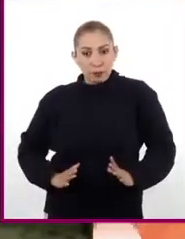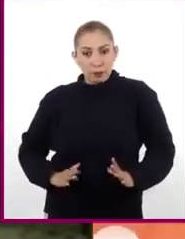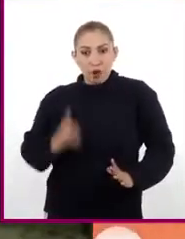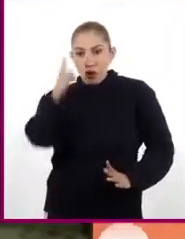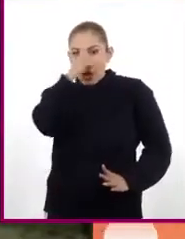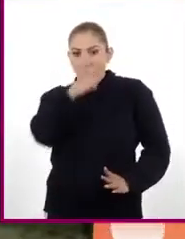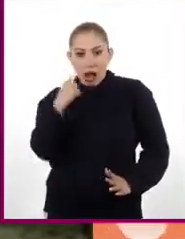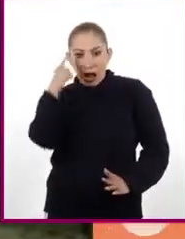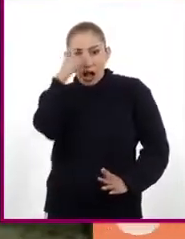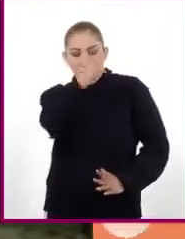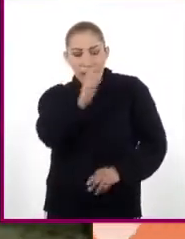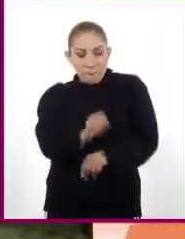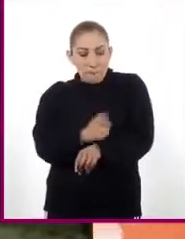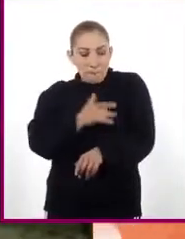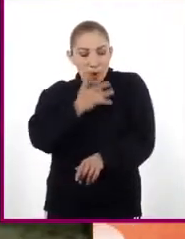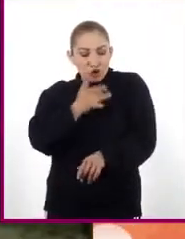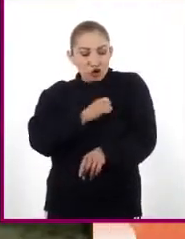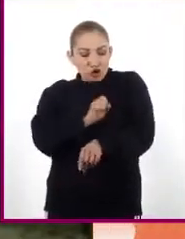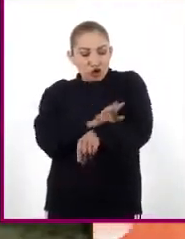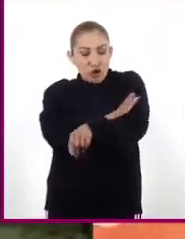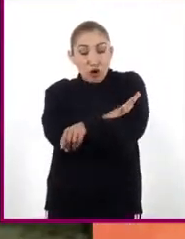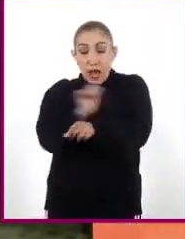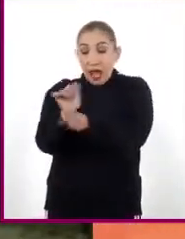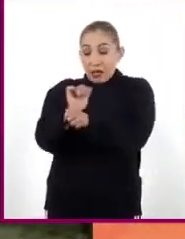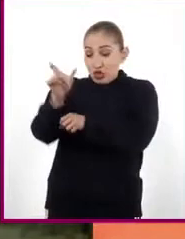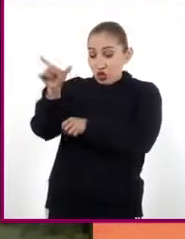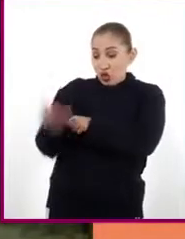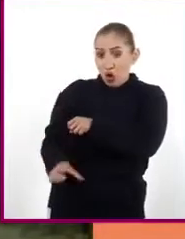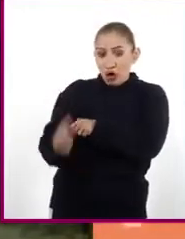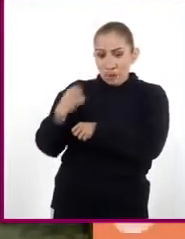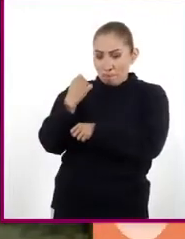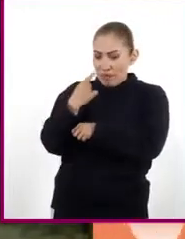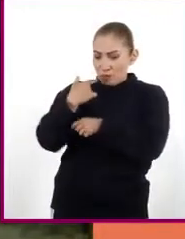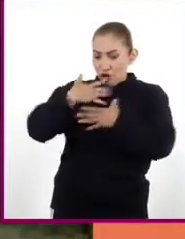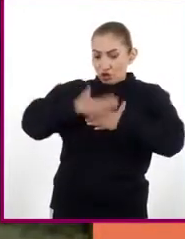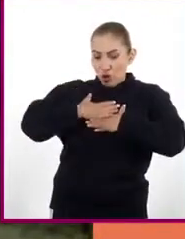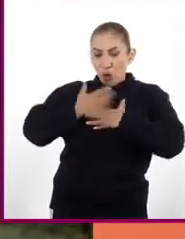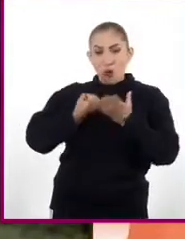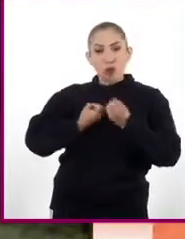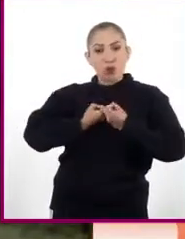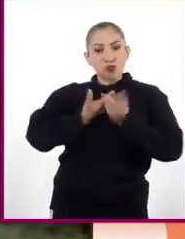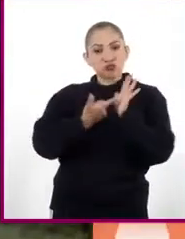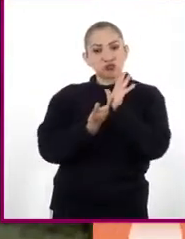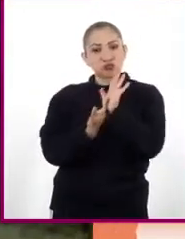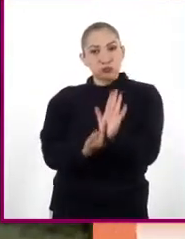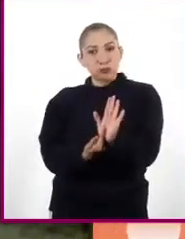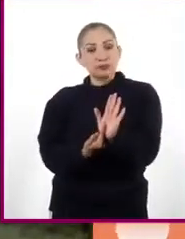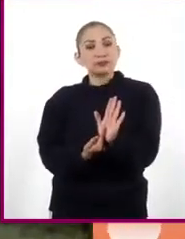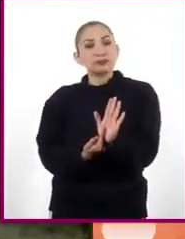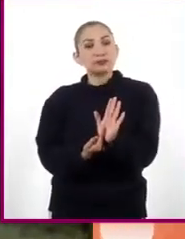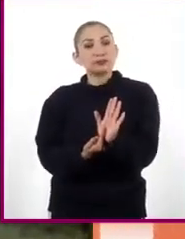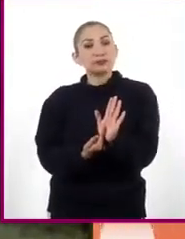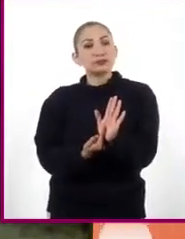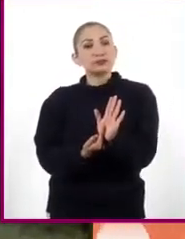con nuestra cara, con nuestras emociones. Por lo tanto, el actor es en sí mismo su medio expresivo.